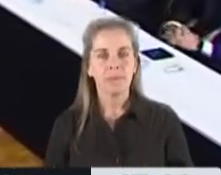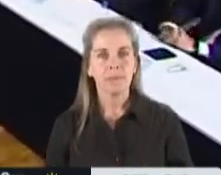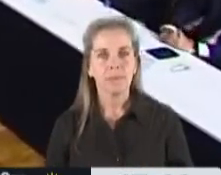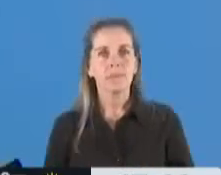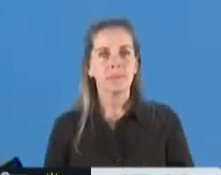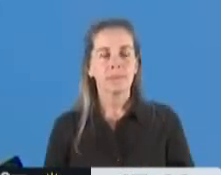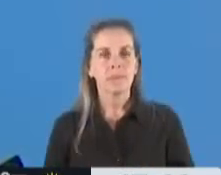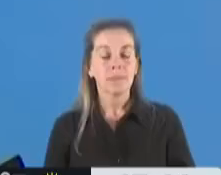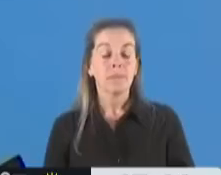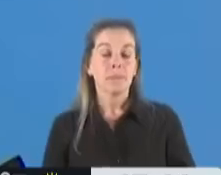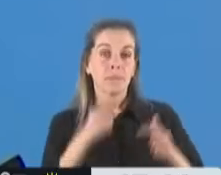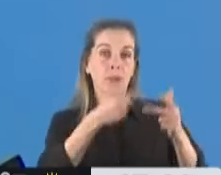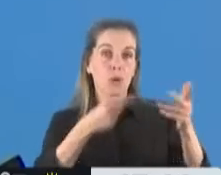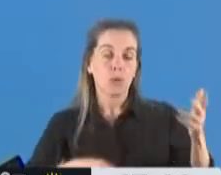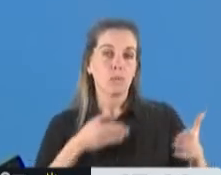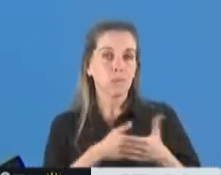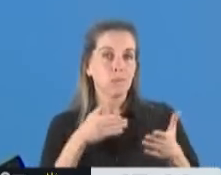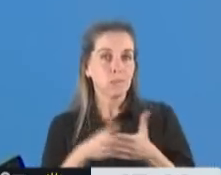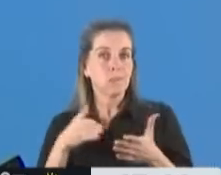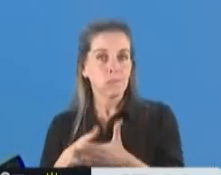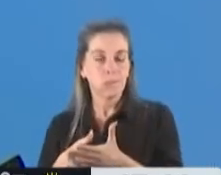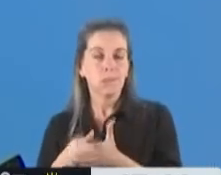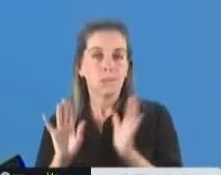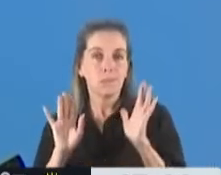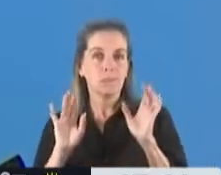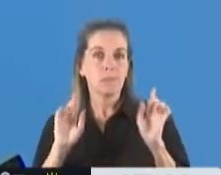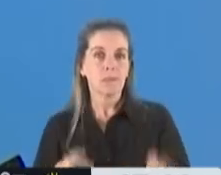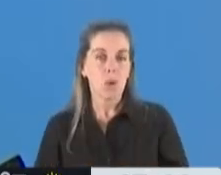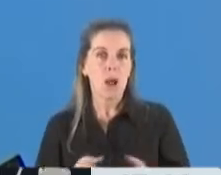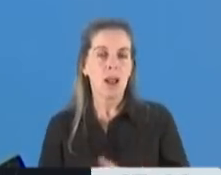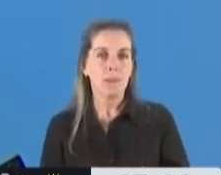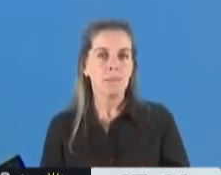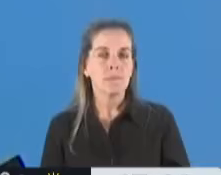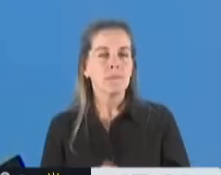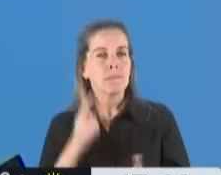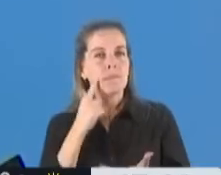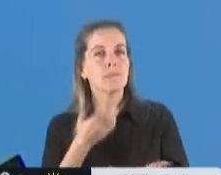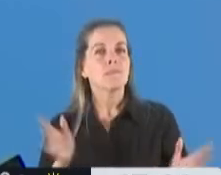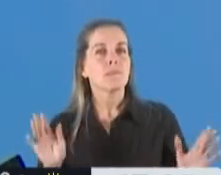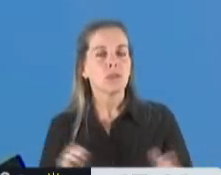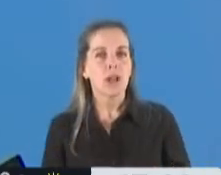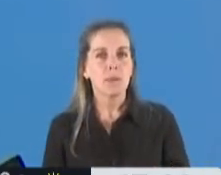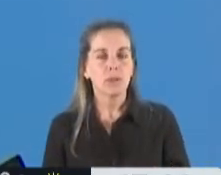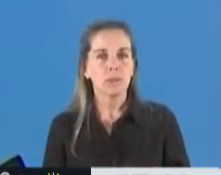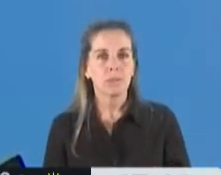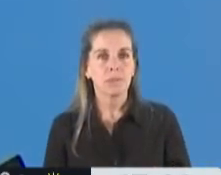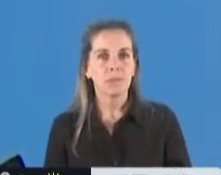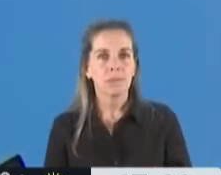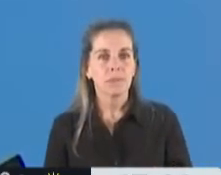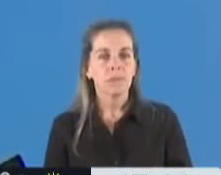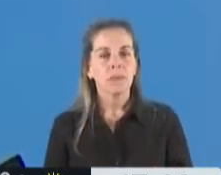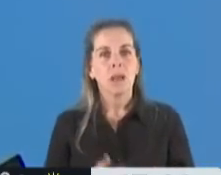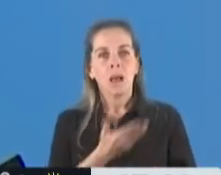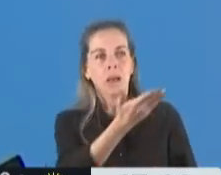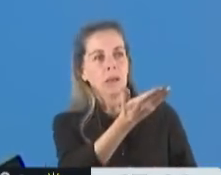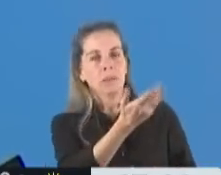haciendo. Pero frente a tanta adversidad, finalmente lo que demostramos es que ahí habló un